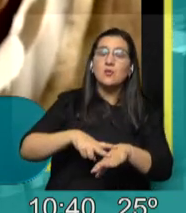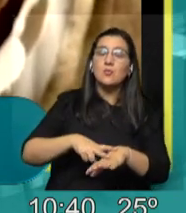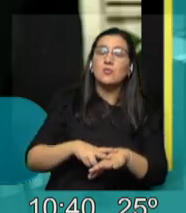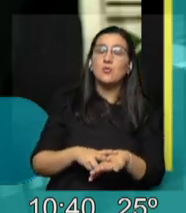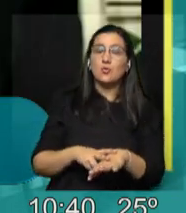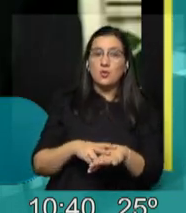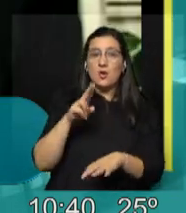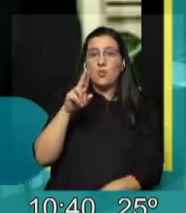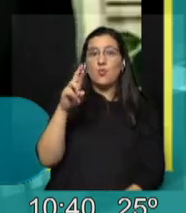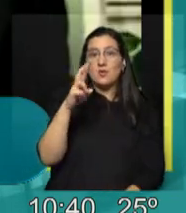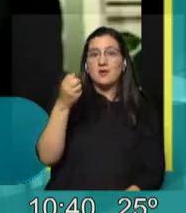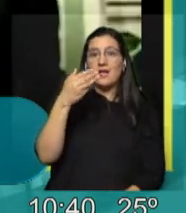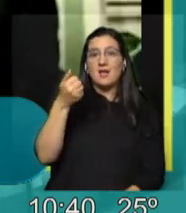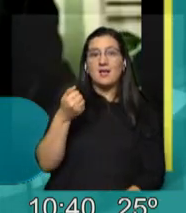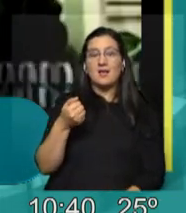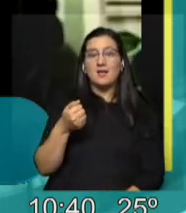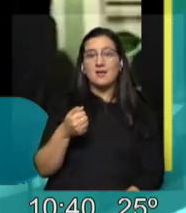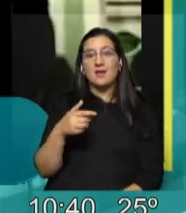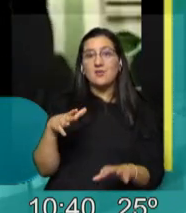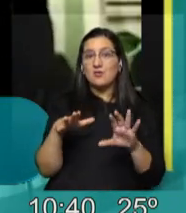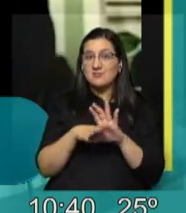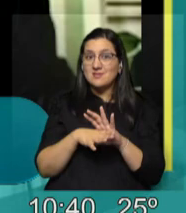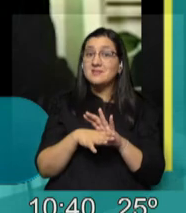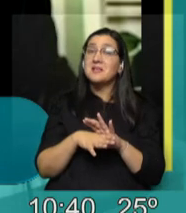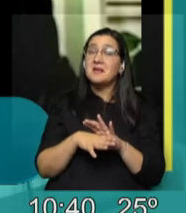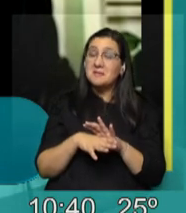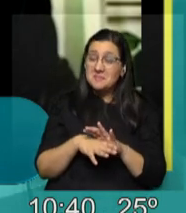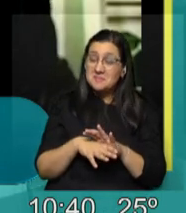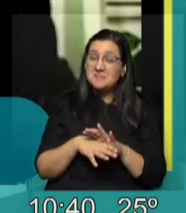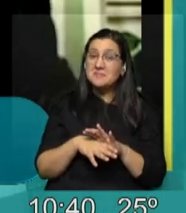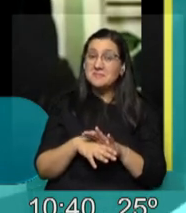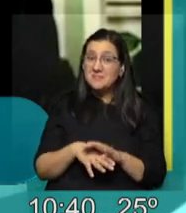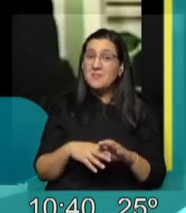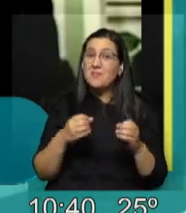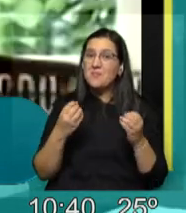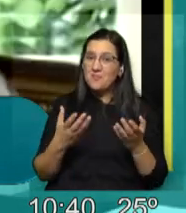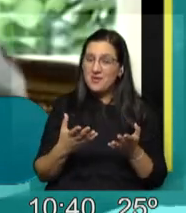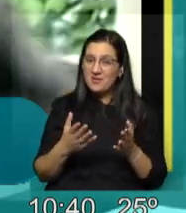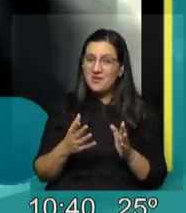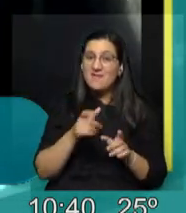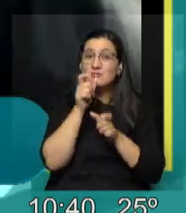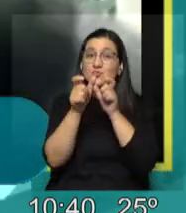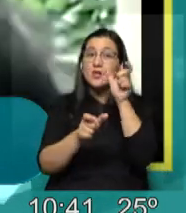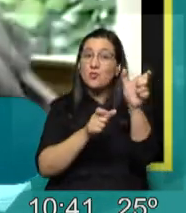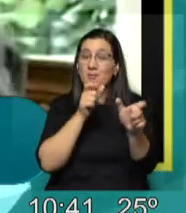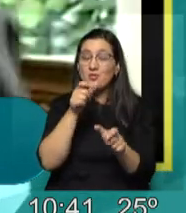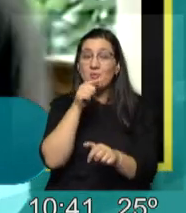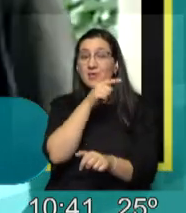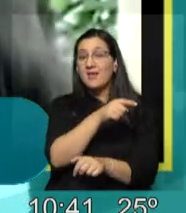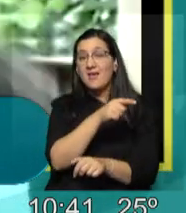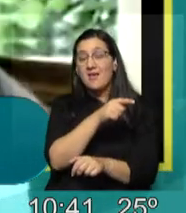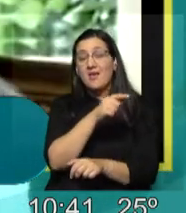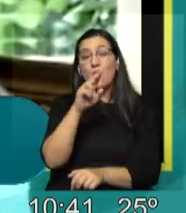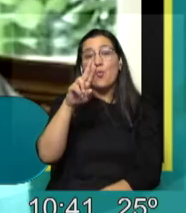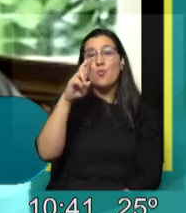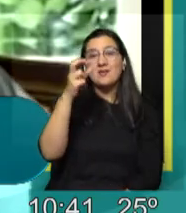Recomendó la Urraca la semana pasada. Hay una coincidencia ahí. Ah, mira. Sí. Bueno. Pero a ver si vos das argumentos, porque él porque no dio mucho, dijo nada. No explicó